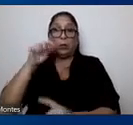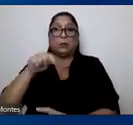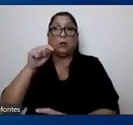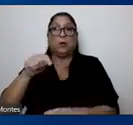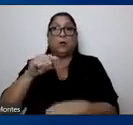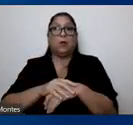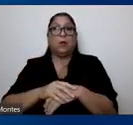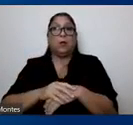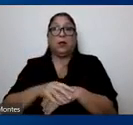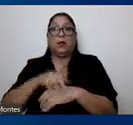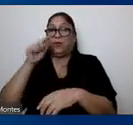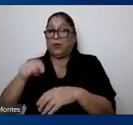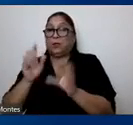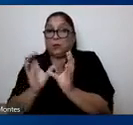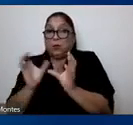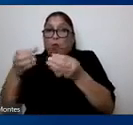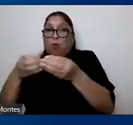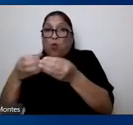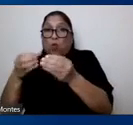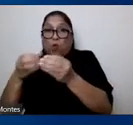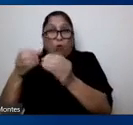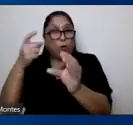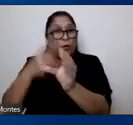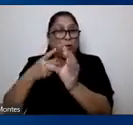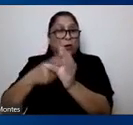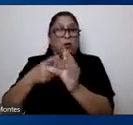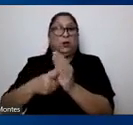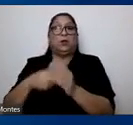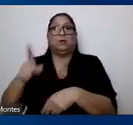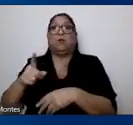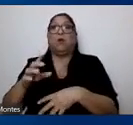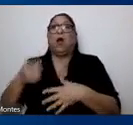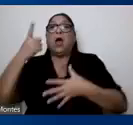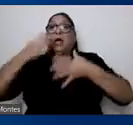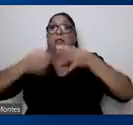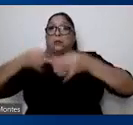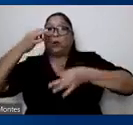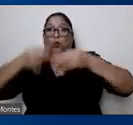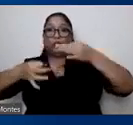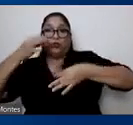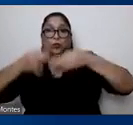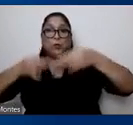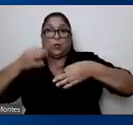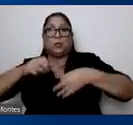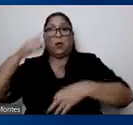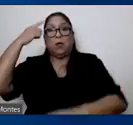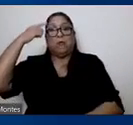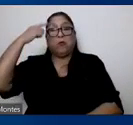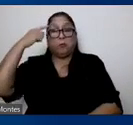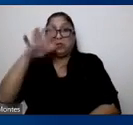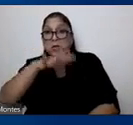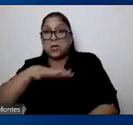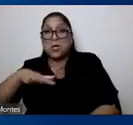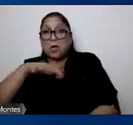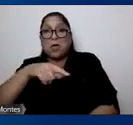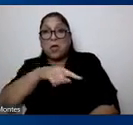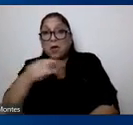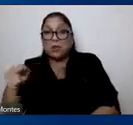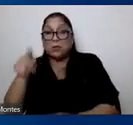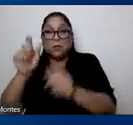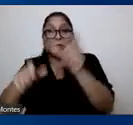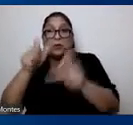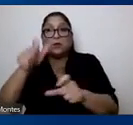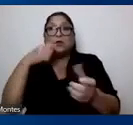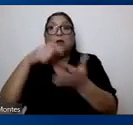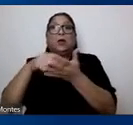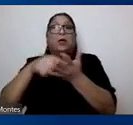infamia de este grupo subversivo pues los ajusticia por creer de que ellos estaban